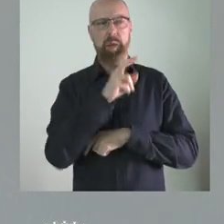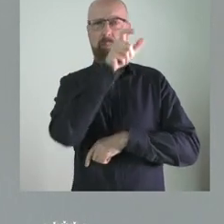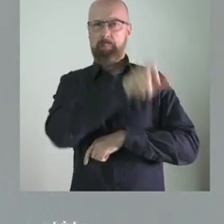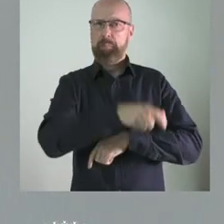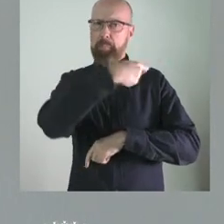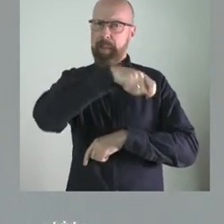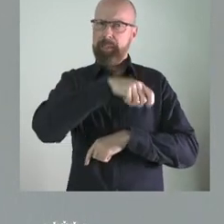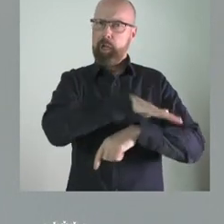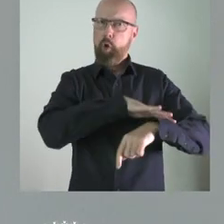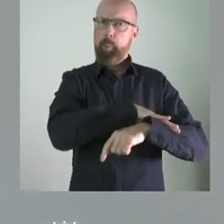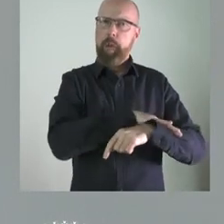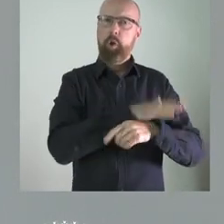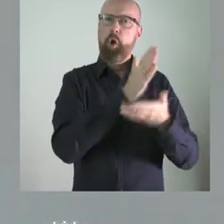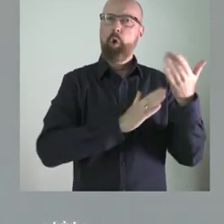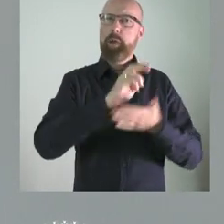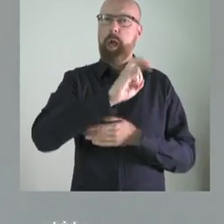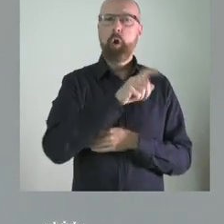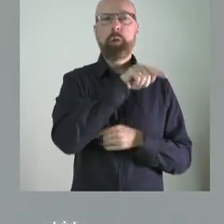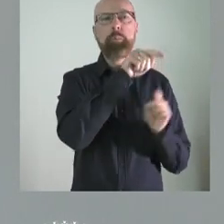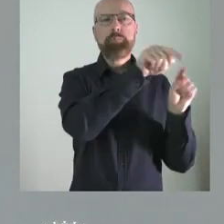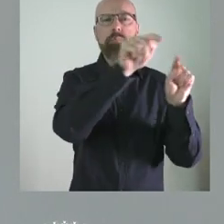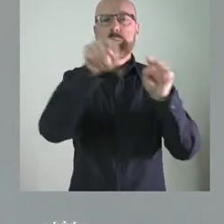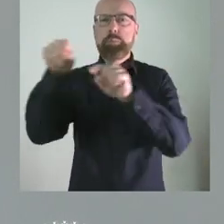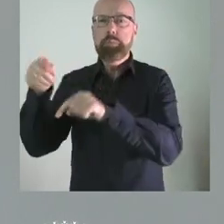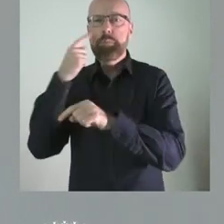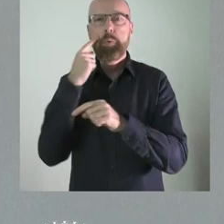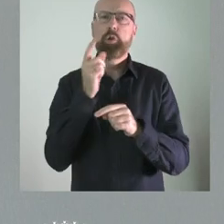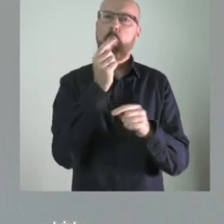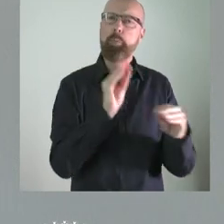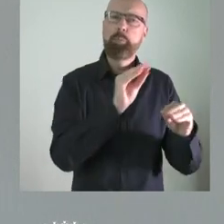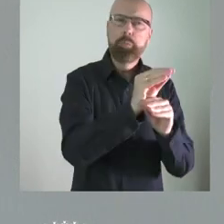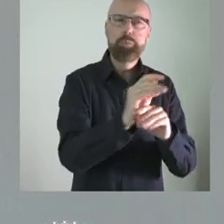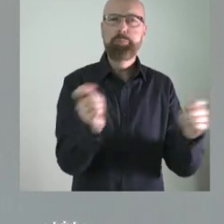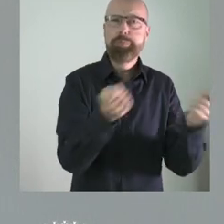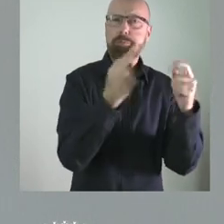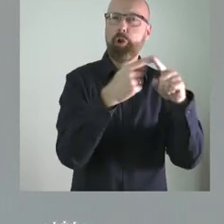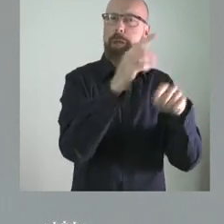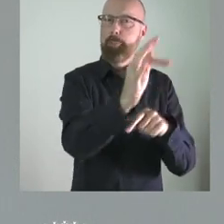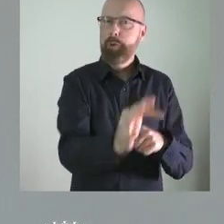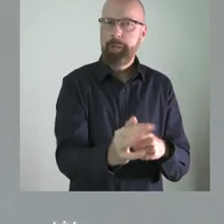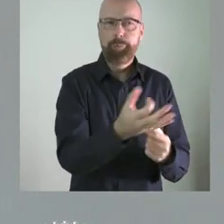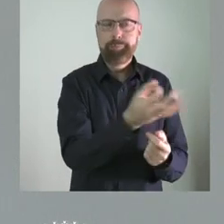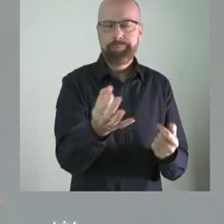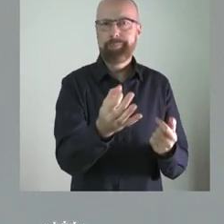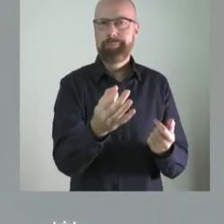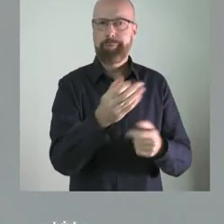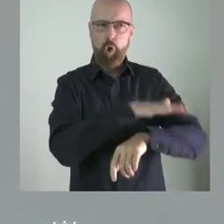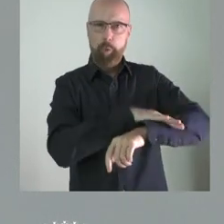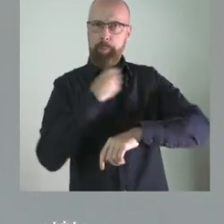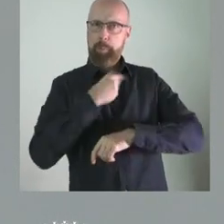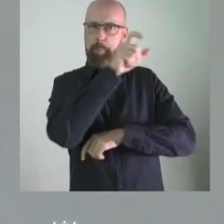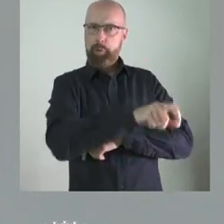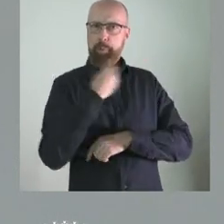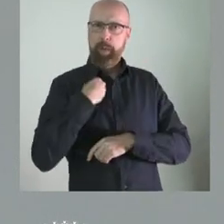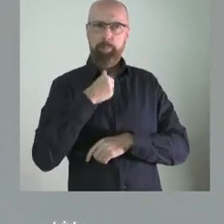va a otras comunidades autónomas donde siempre hace anuncios de inversiones de compromisos de cosas que va a poner en marcha que cuando ese mismo gobierno el gobierno